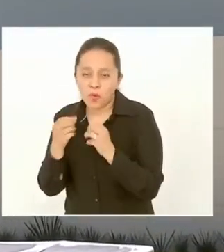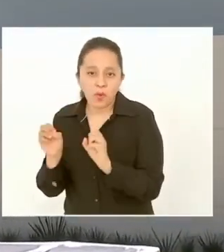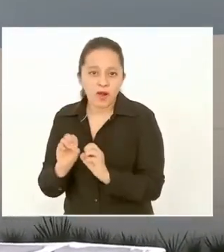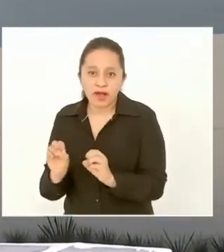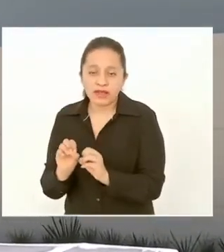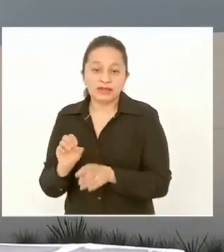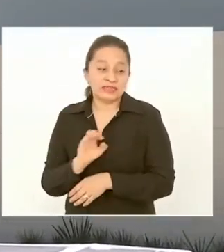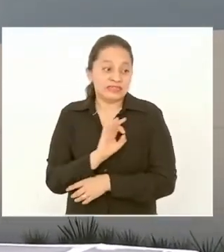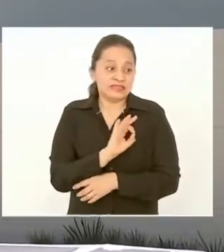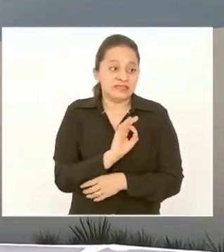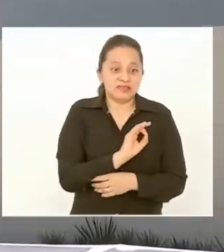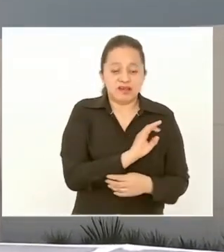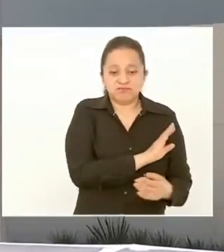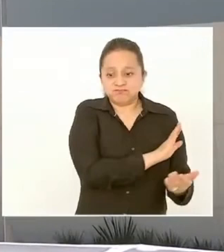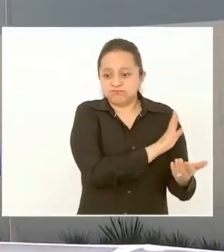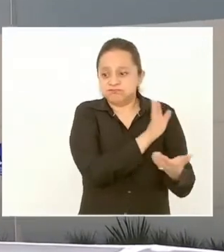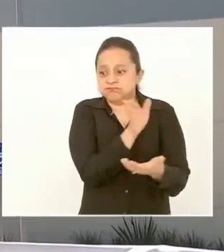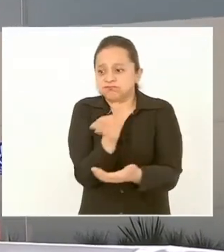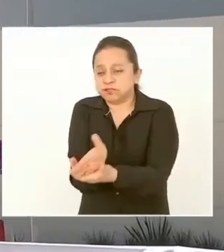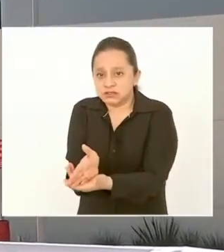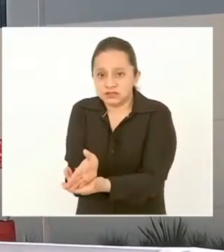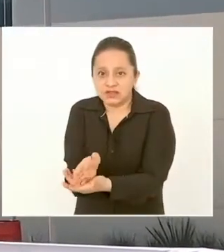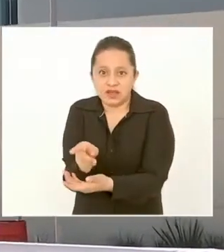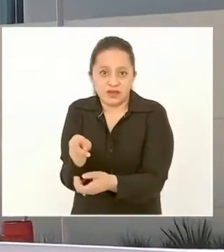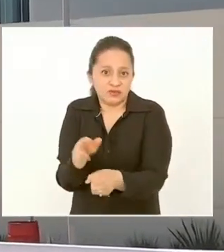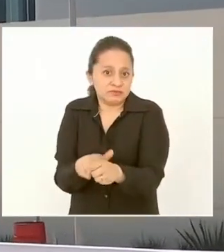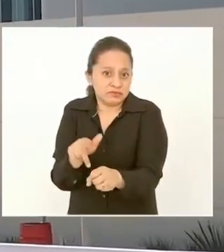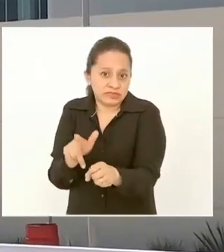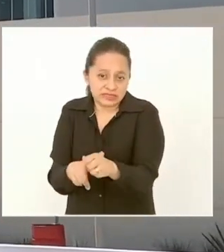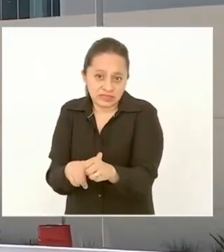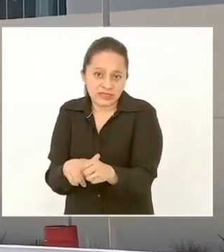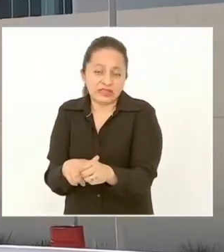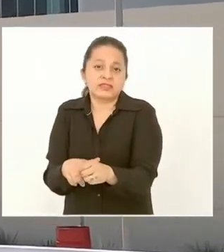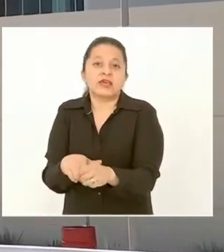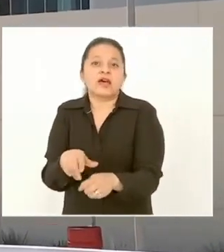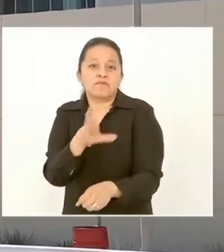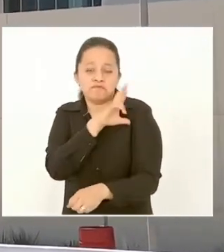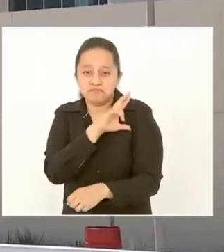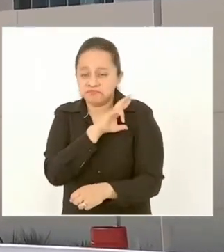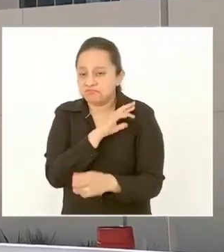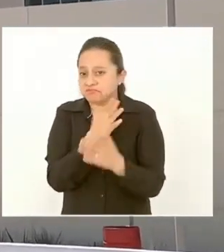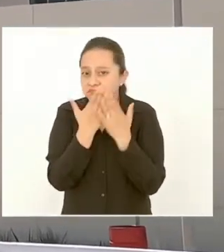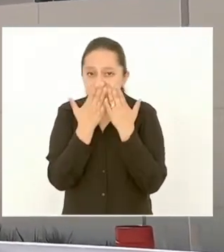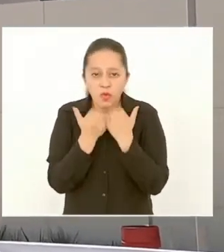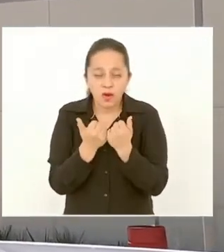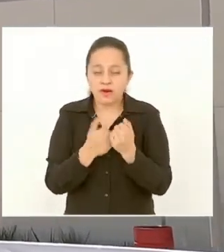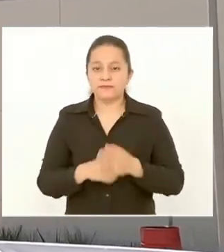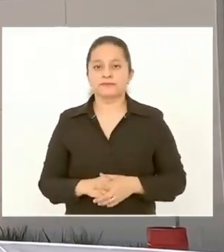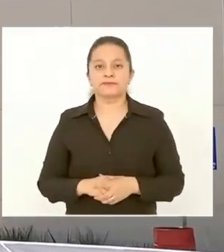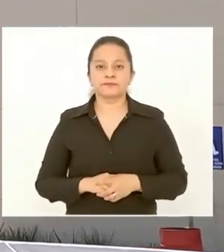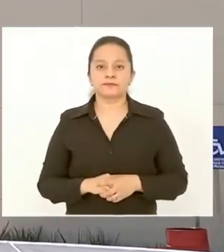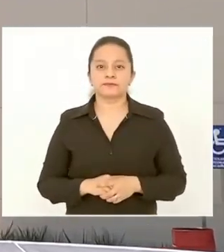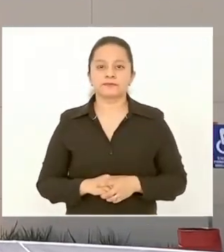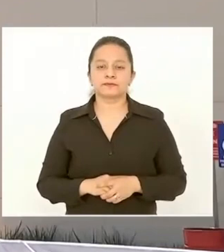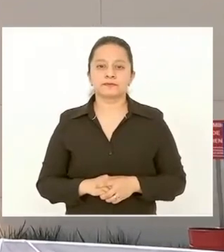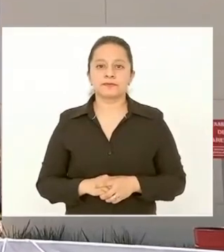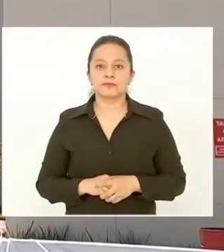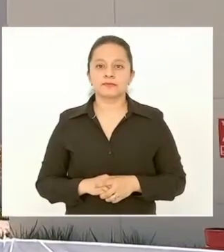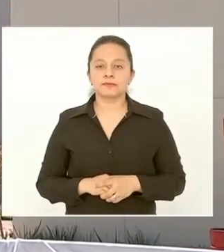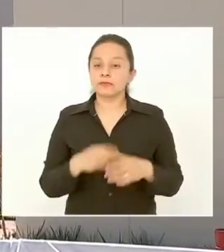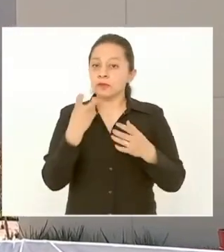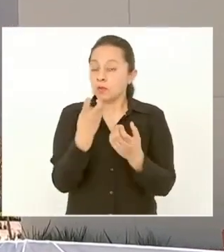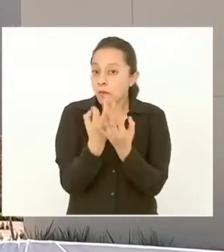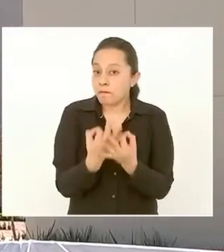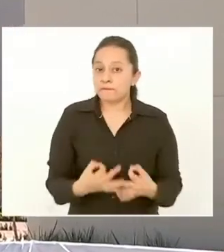de ir hospitales privados por eso es muy importante